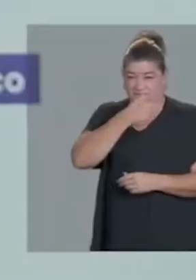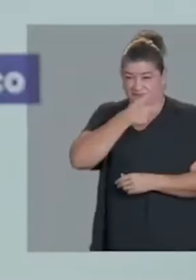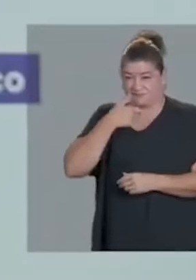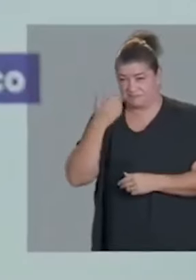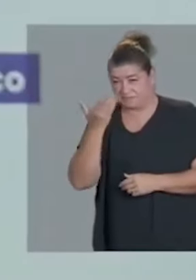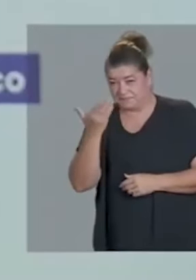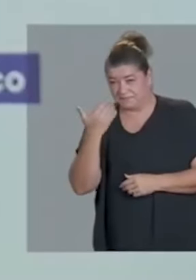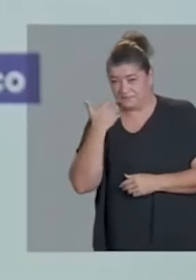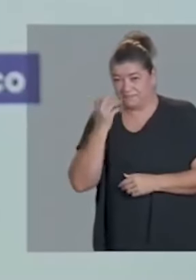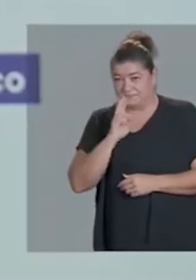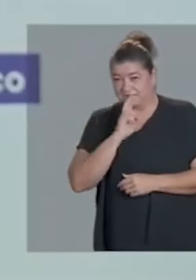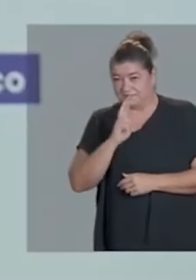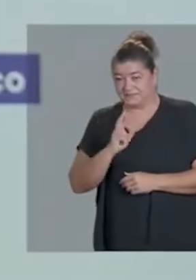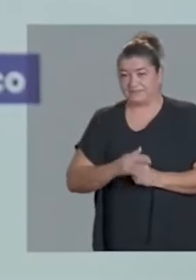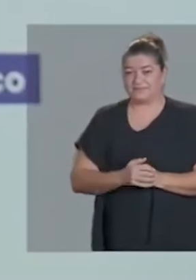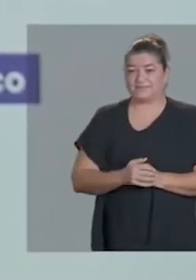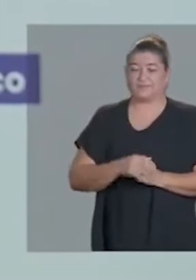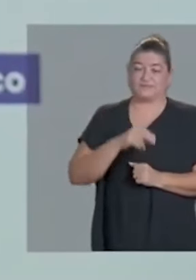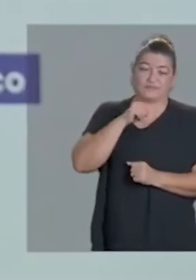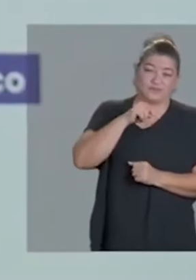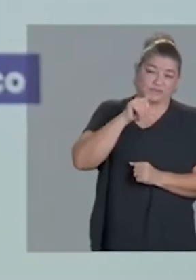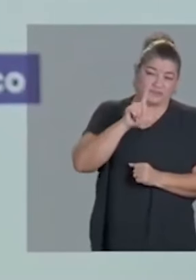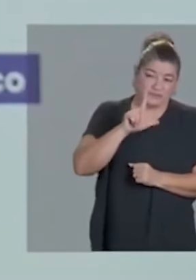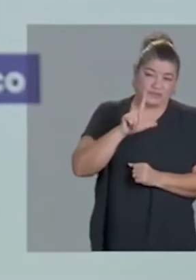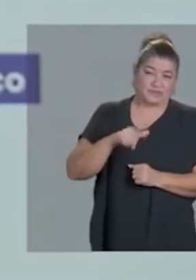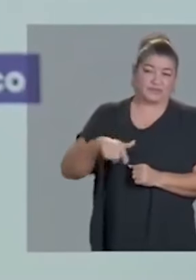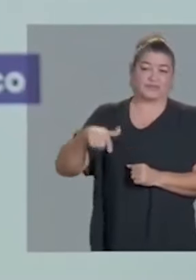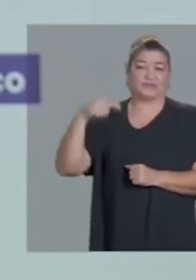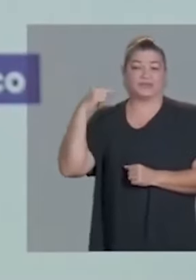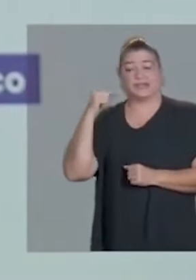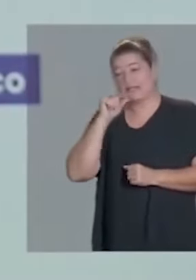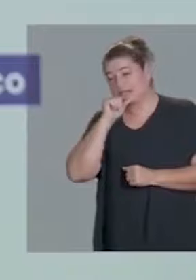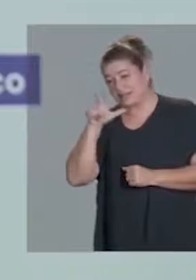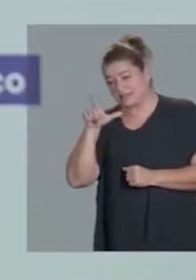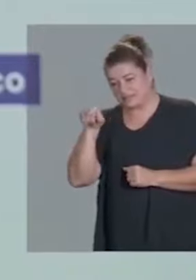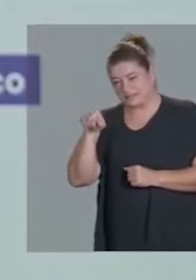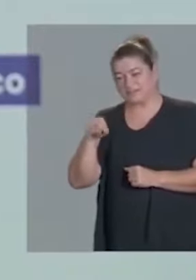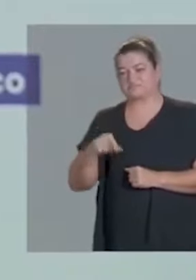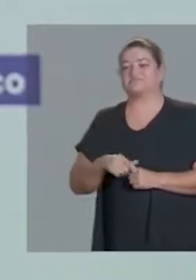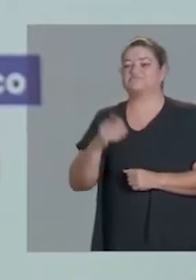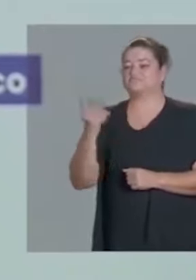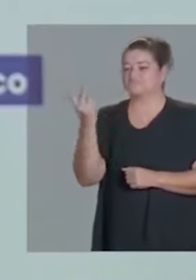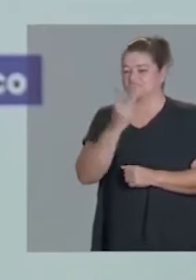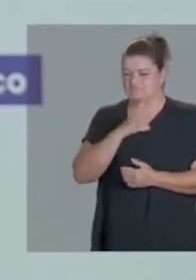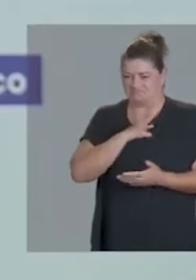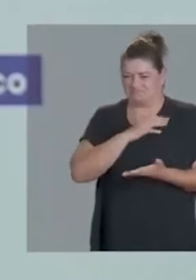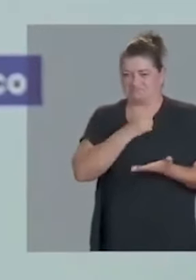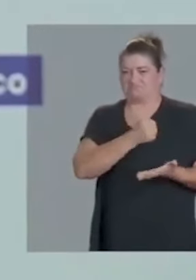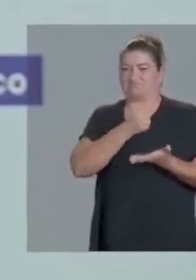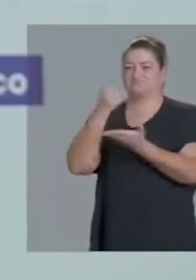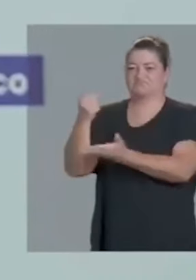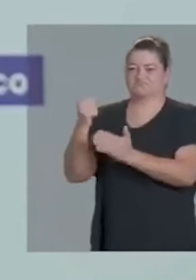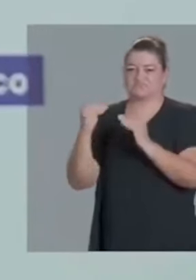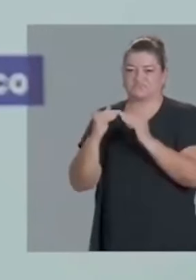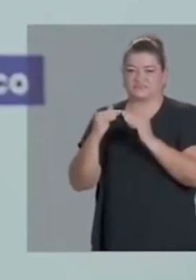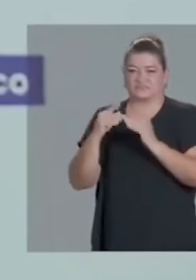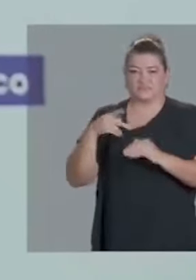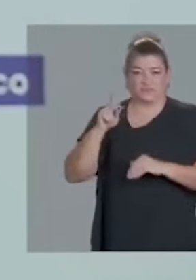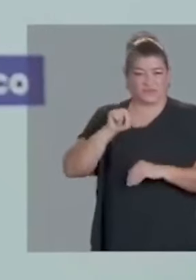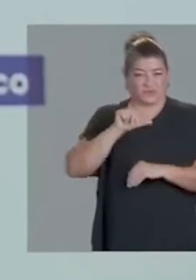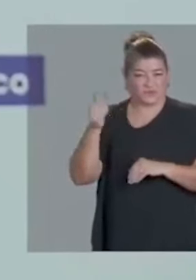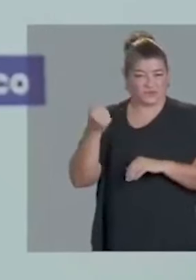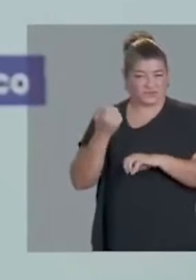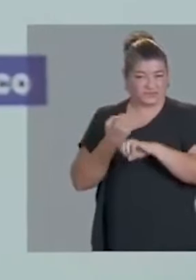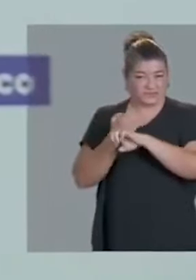Nuevo León. Y en todos los datos que acaba de dar la doctora Sheinbaum, en todos los rubros, su gobierno disminuyó el gasto. Disminuyó 20% el presupuesto